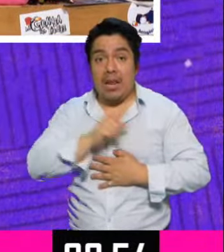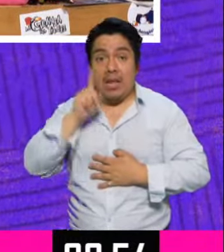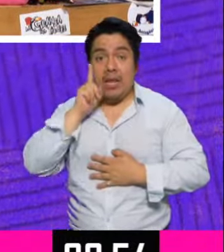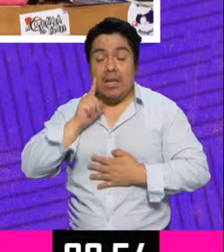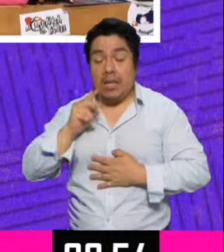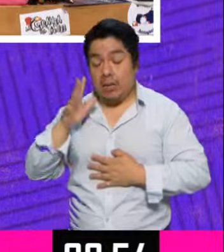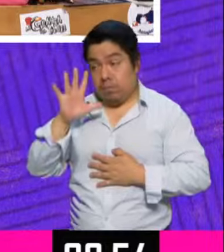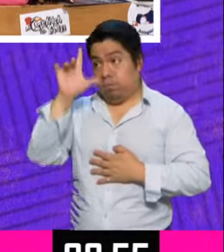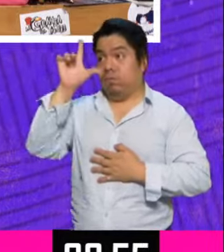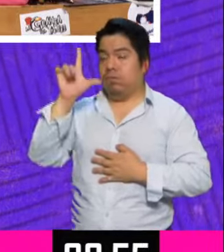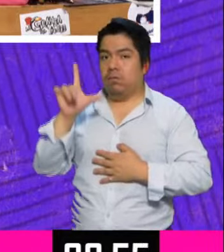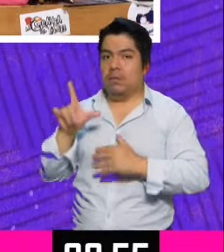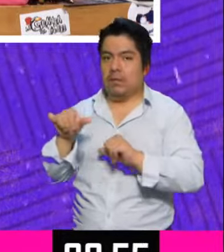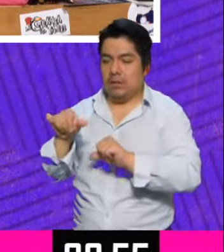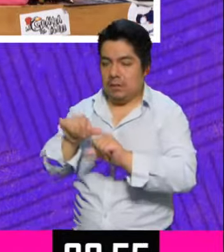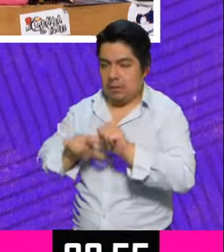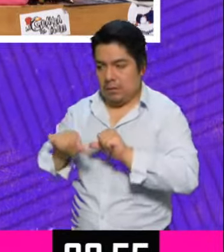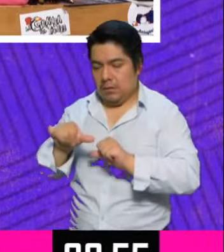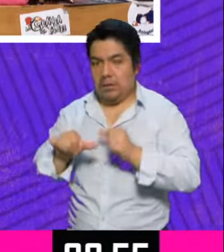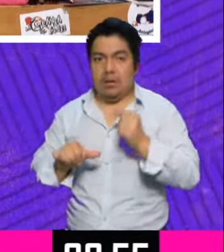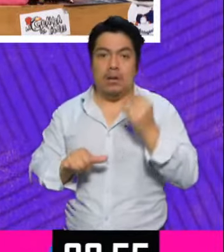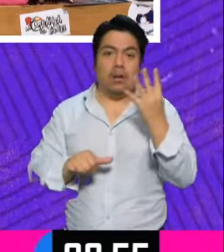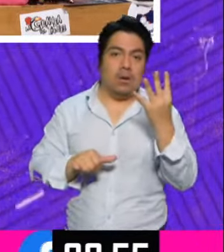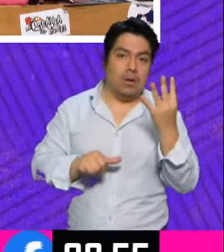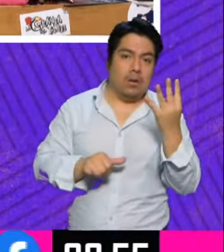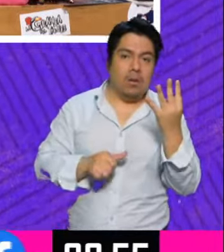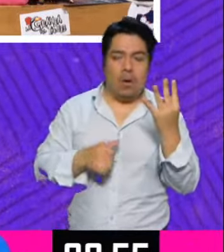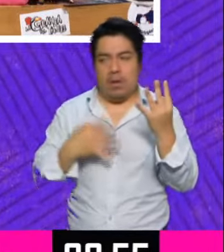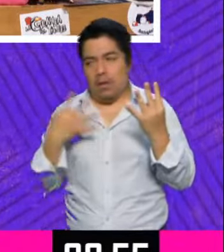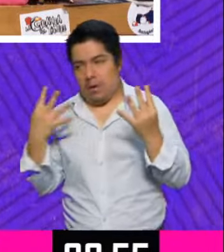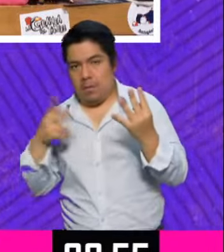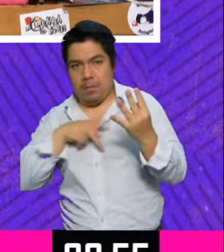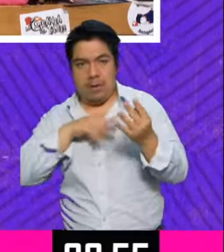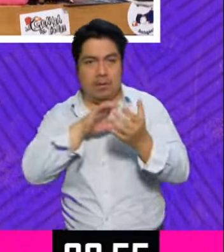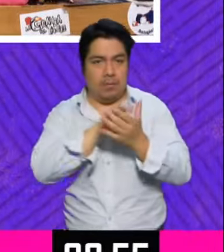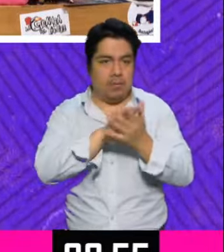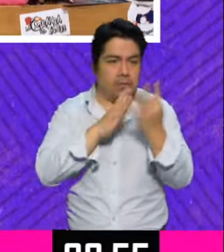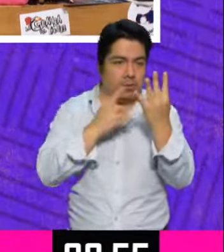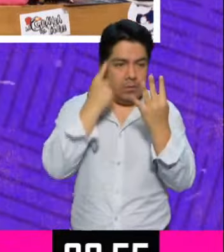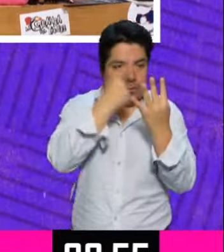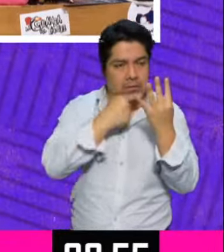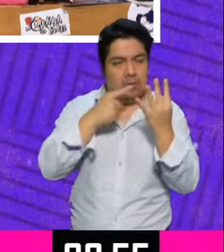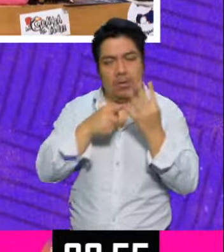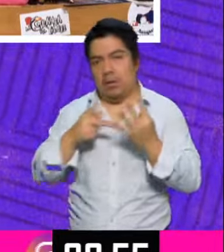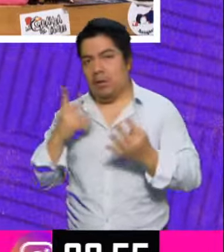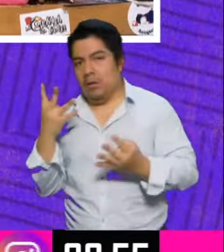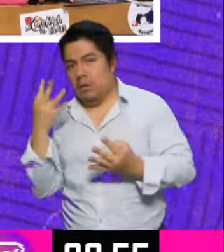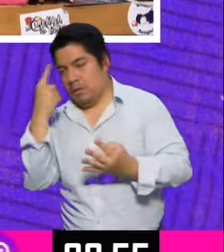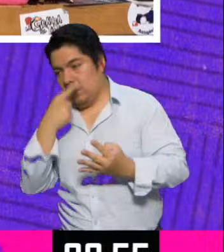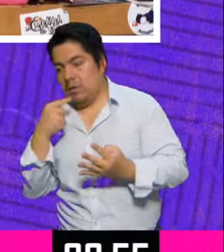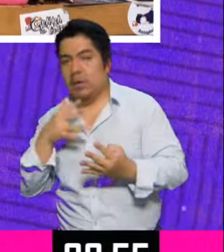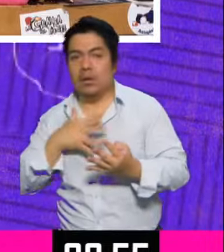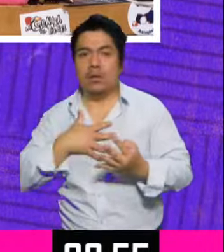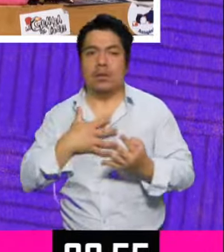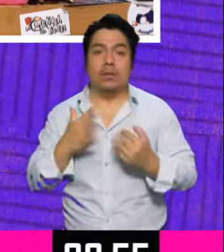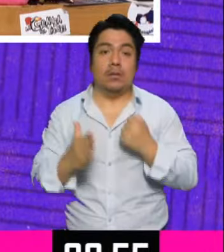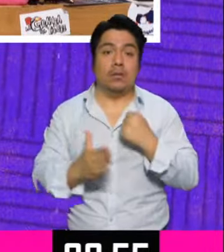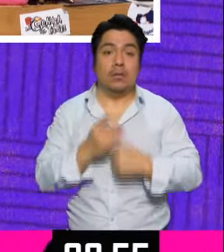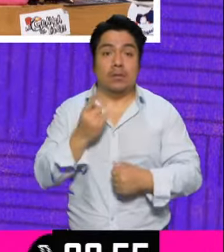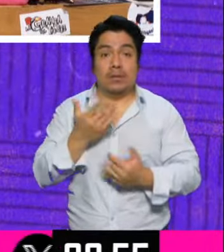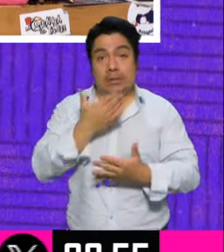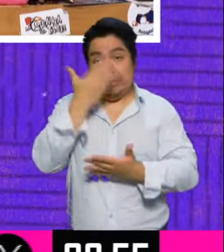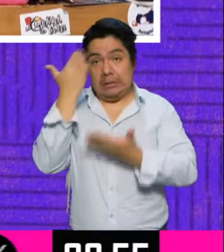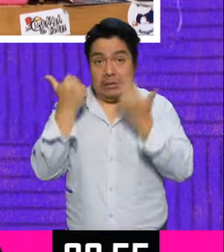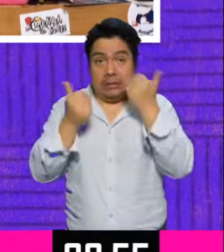relevo no O sea cuatro Pedrito cuatro tu servidora porque de veras uno no conoce qué tan